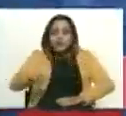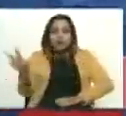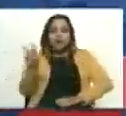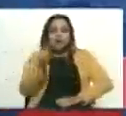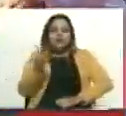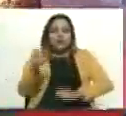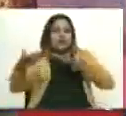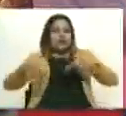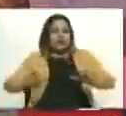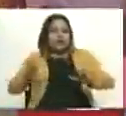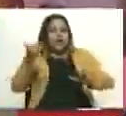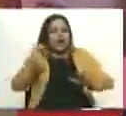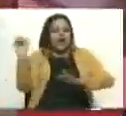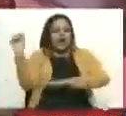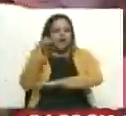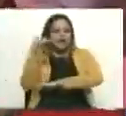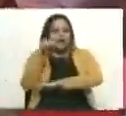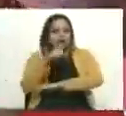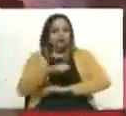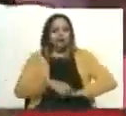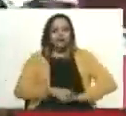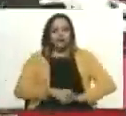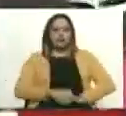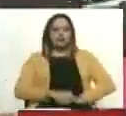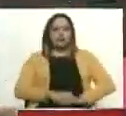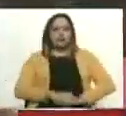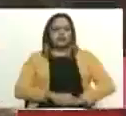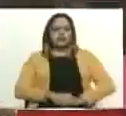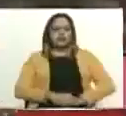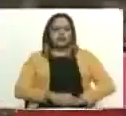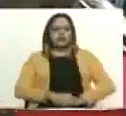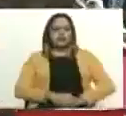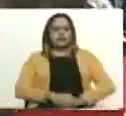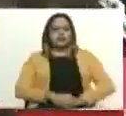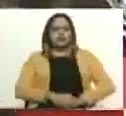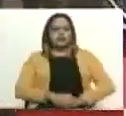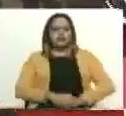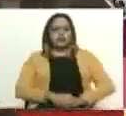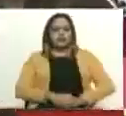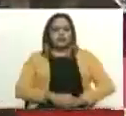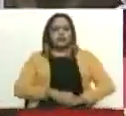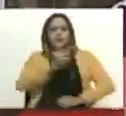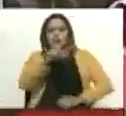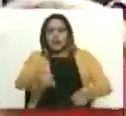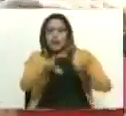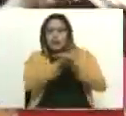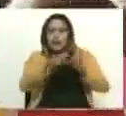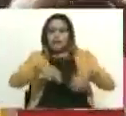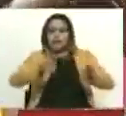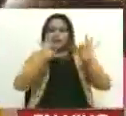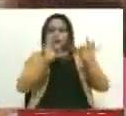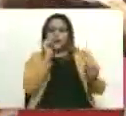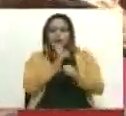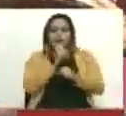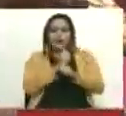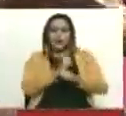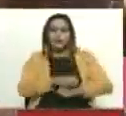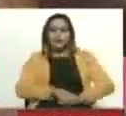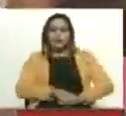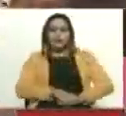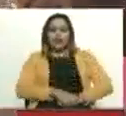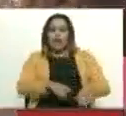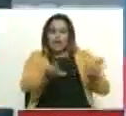venezolanos portadores de trastornos del espectro autista. Y así también las leyes especiales del trabajo, la ley que ya